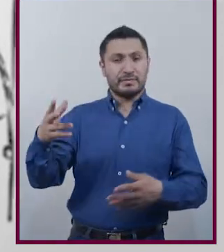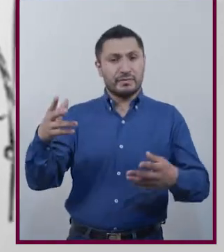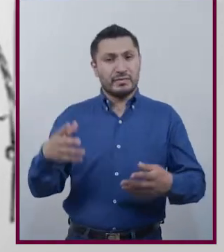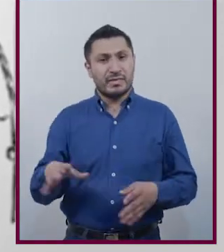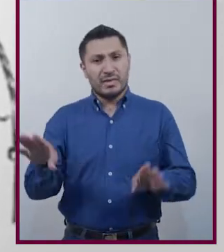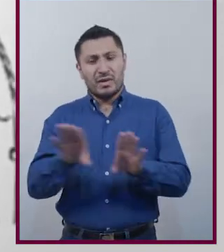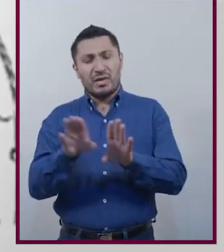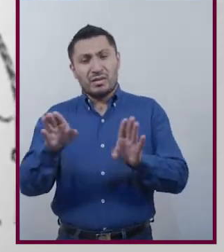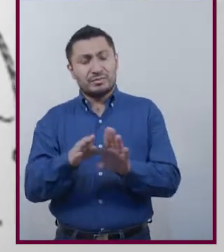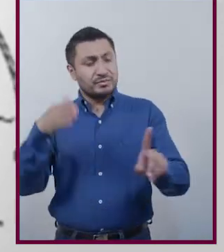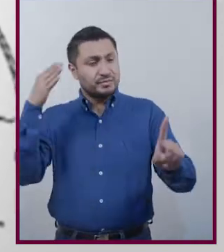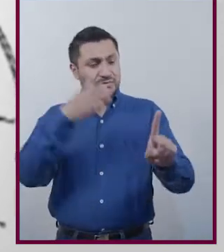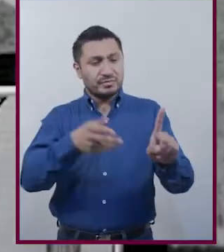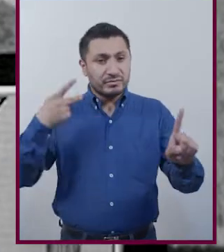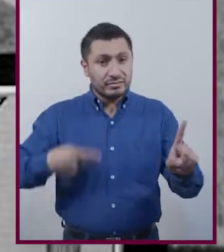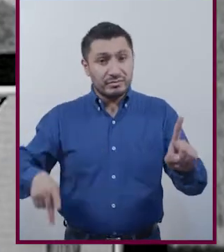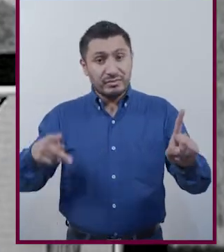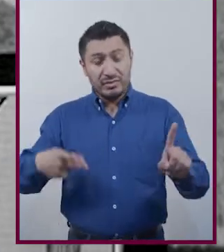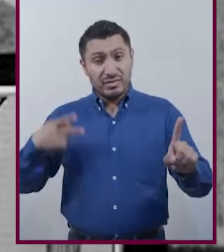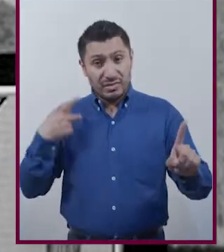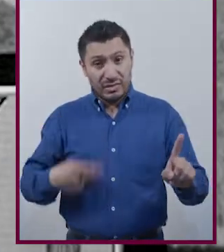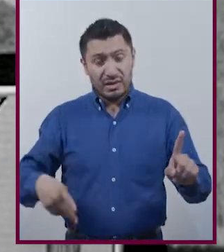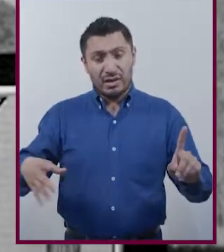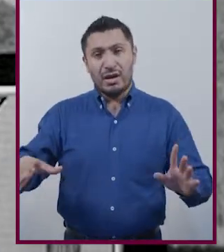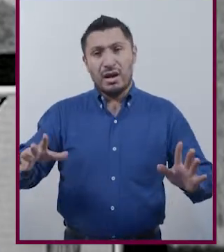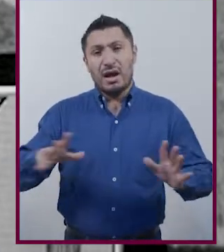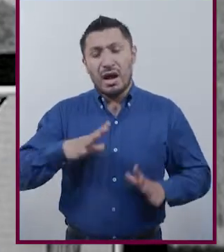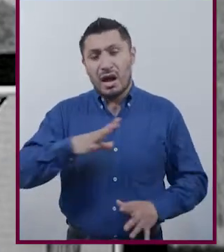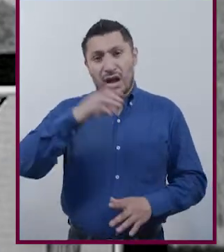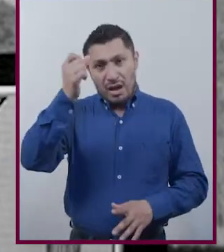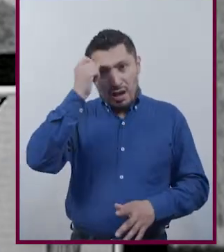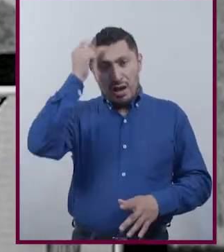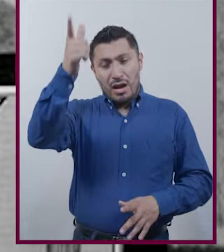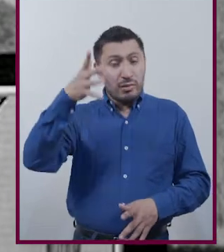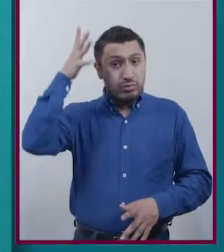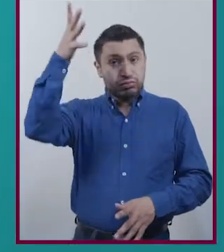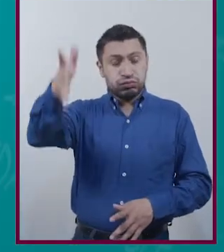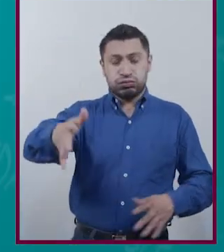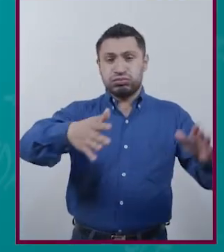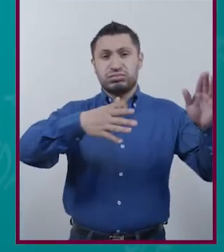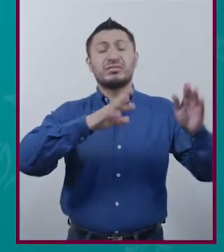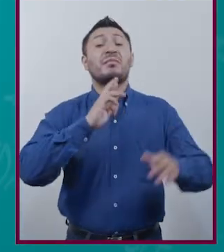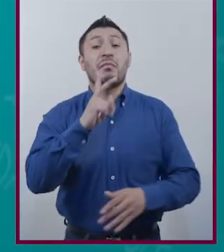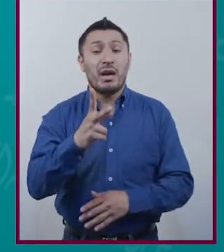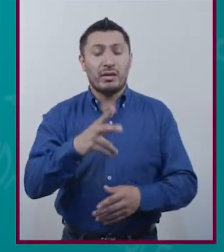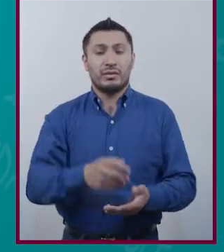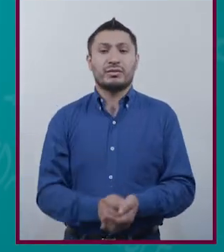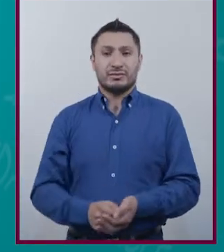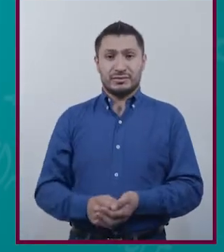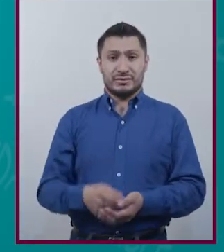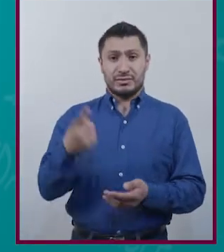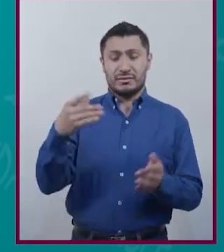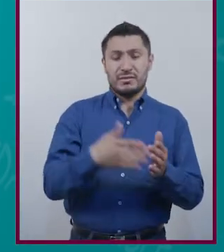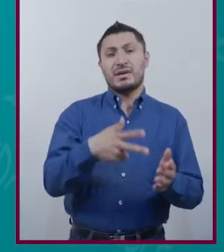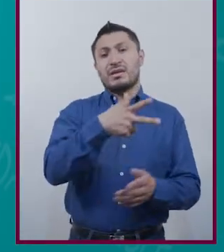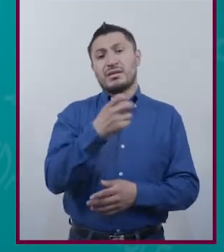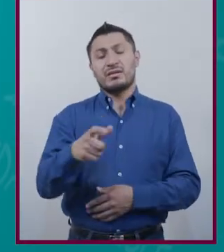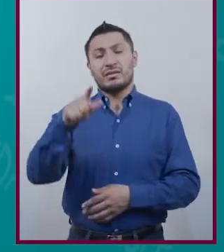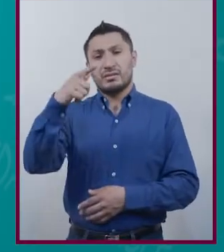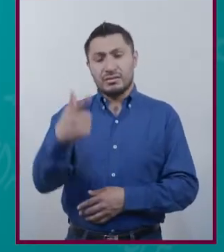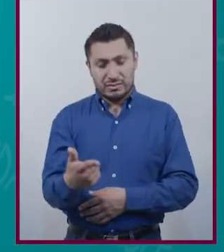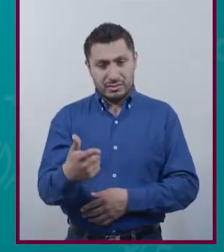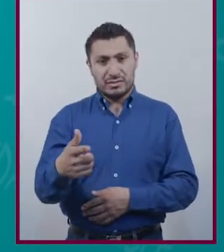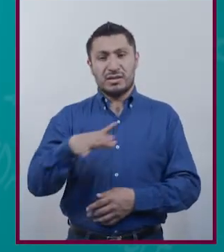inclinó hacia aquella persona que vislumbró en este invento un futuro prometedor. En 1877 se creó la